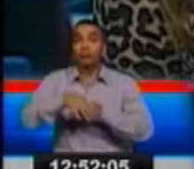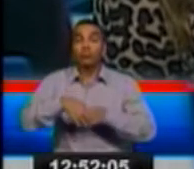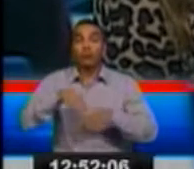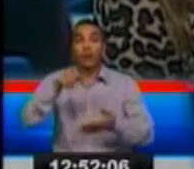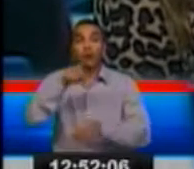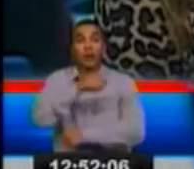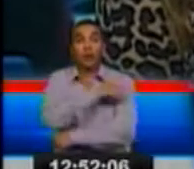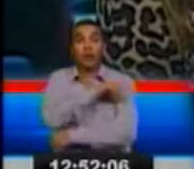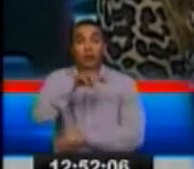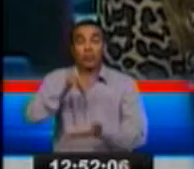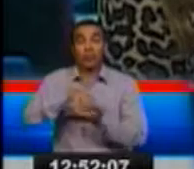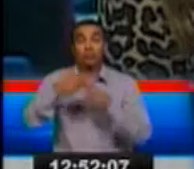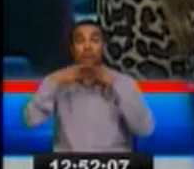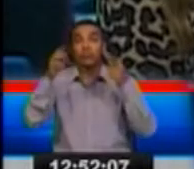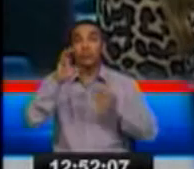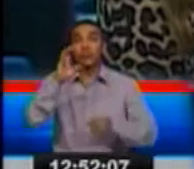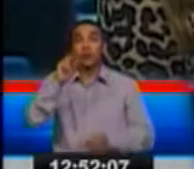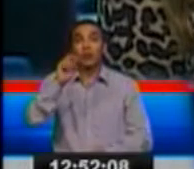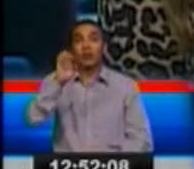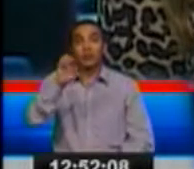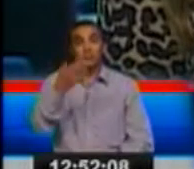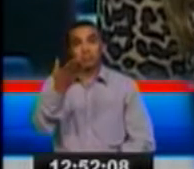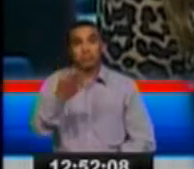provincial del CNE se pronunció sobre este tema.